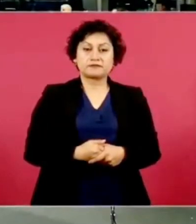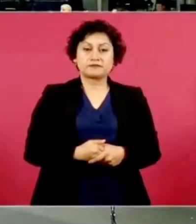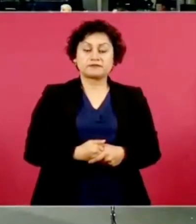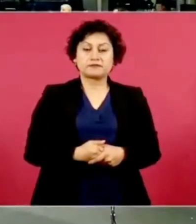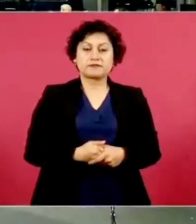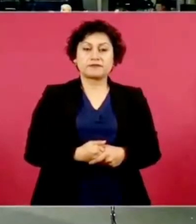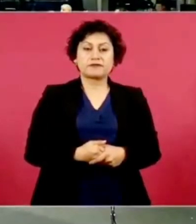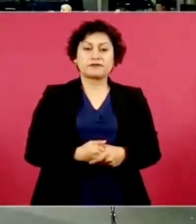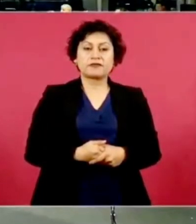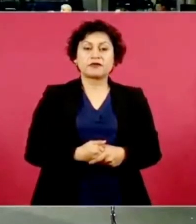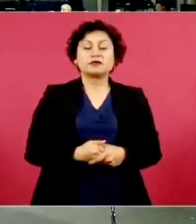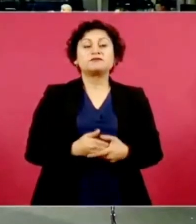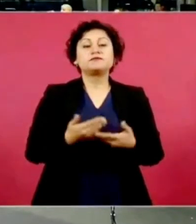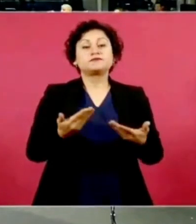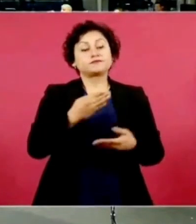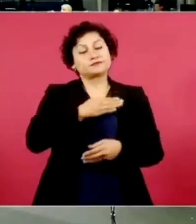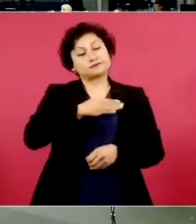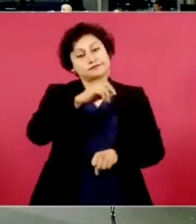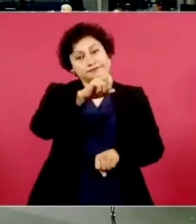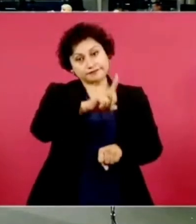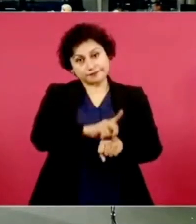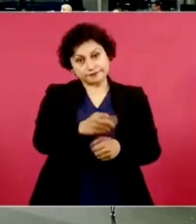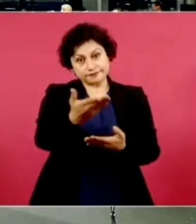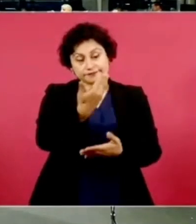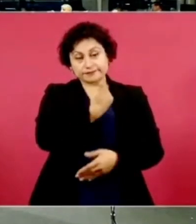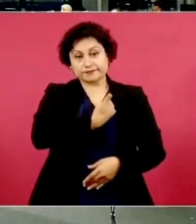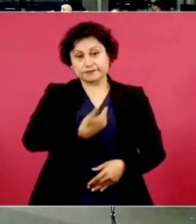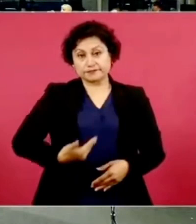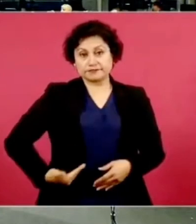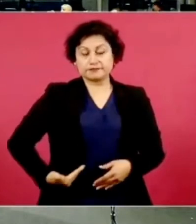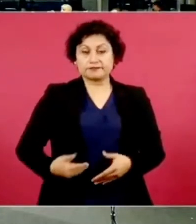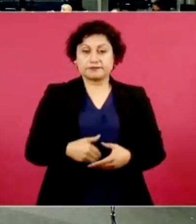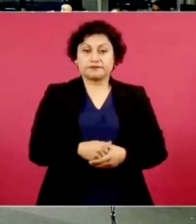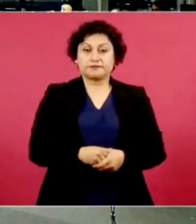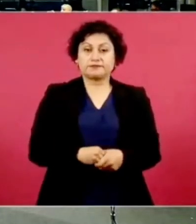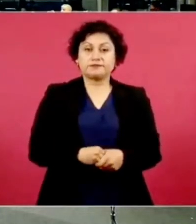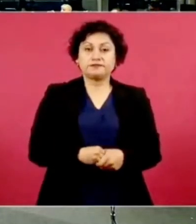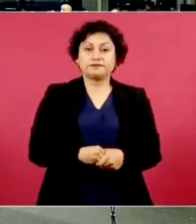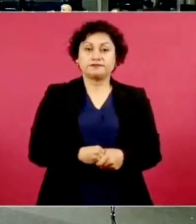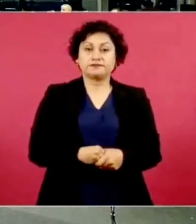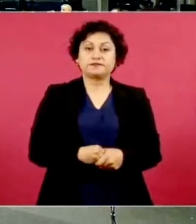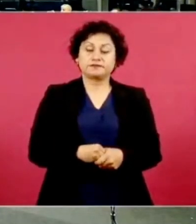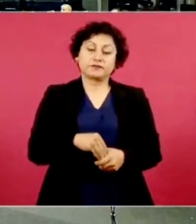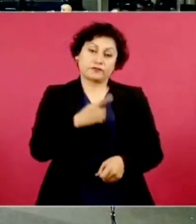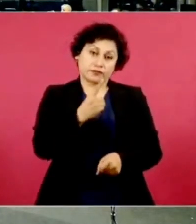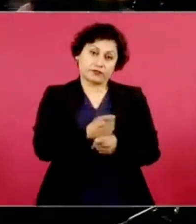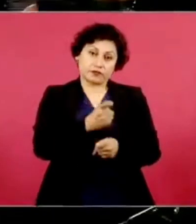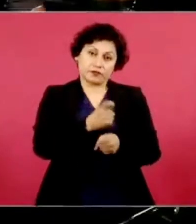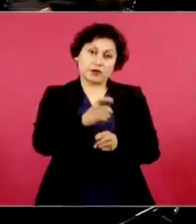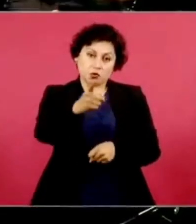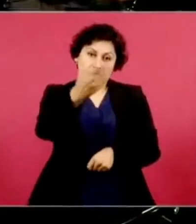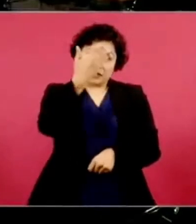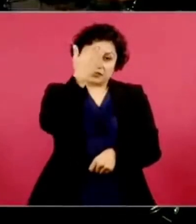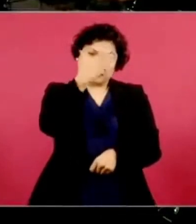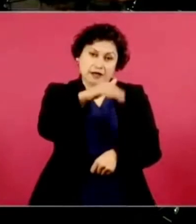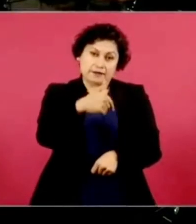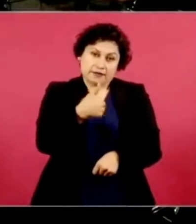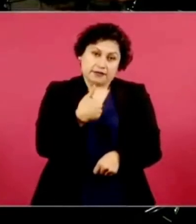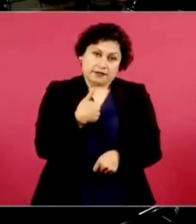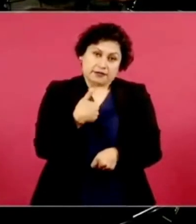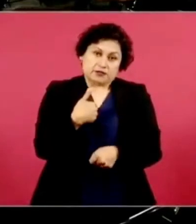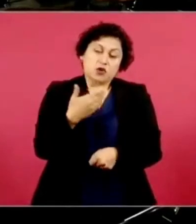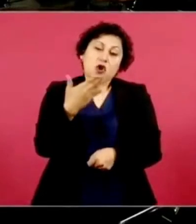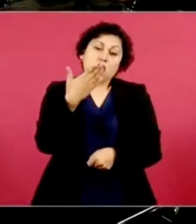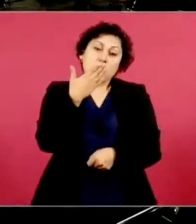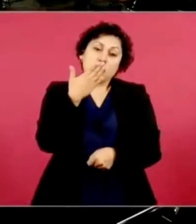¿Qué tal? Buenos días, presidente. En primer lugar, usted sabe, yo vengo de Sonora, de Política de